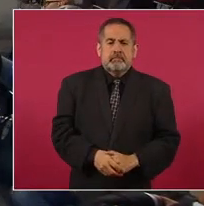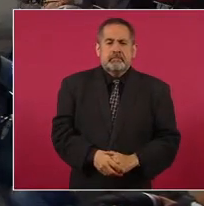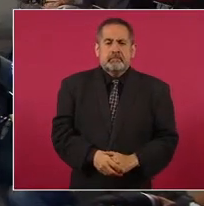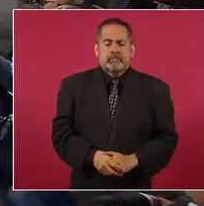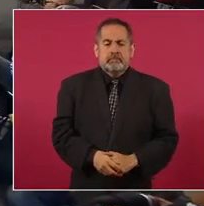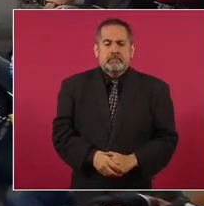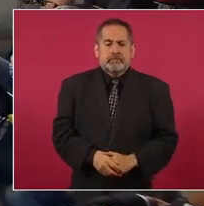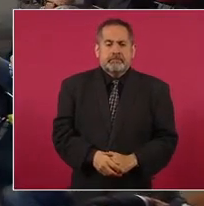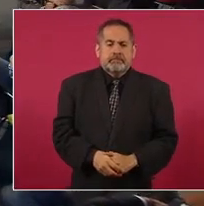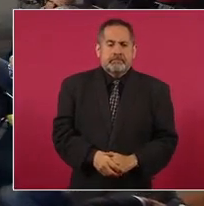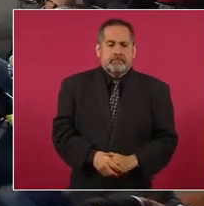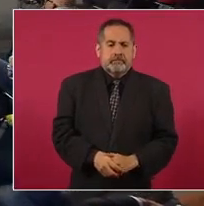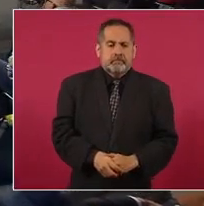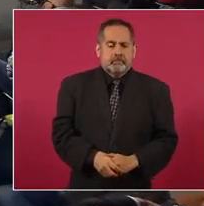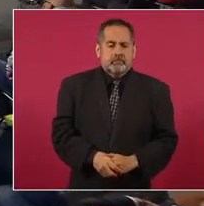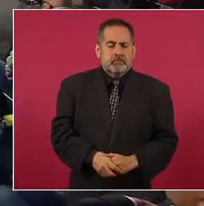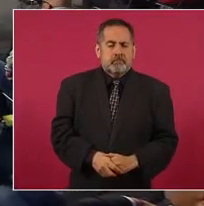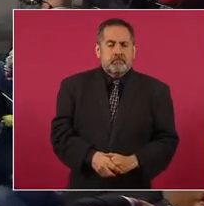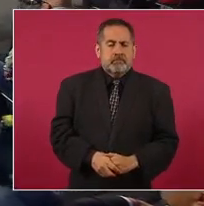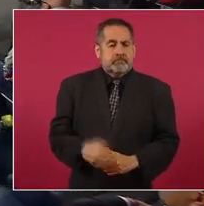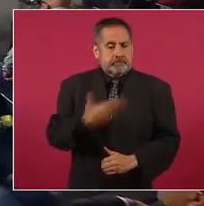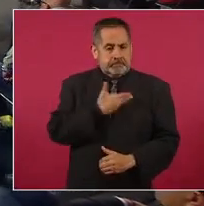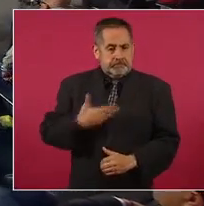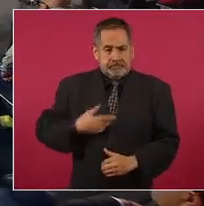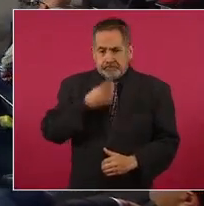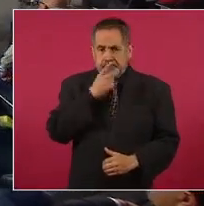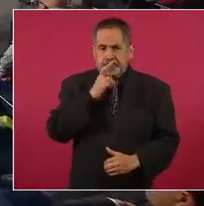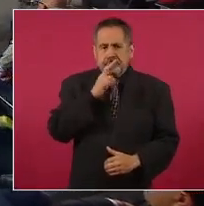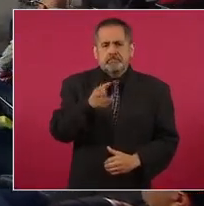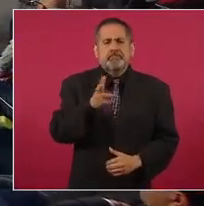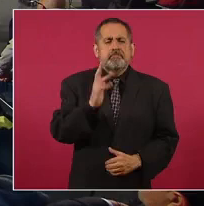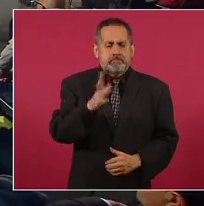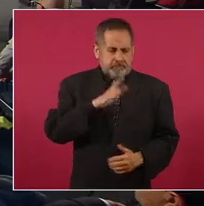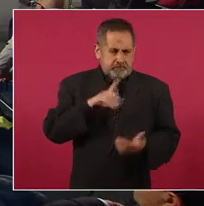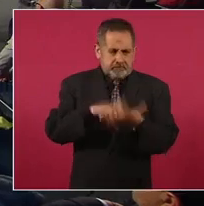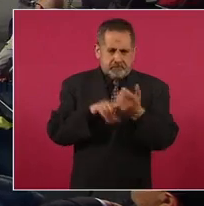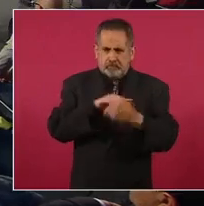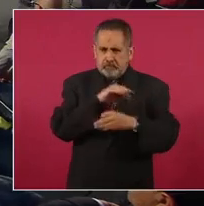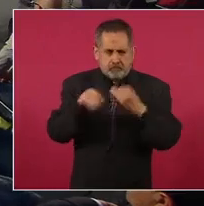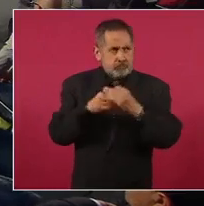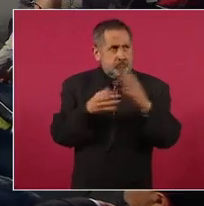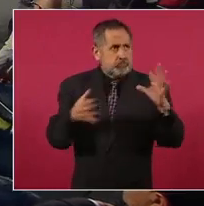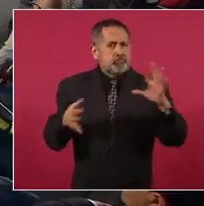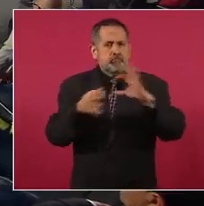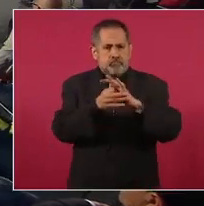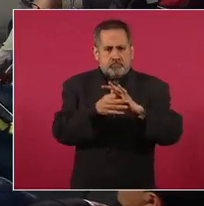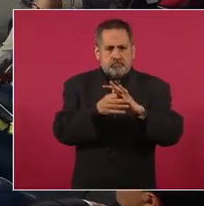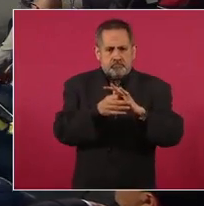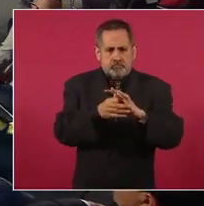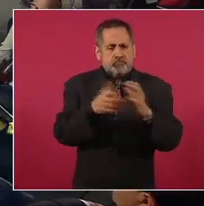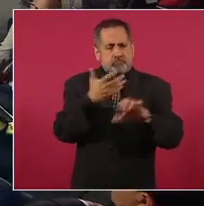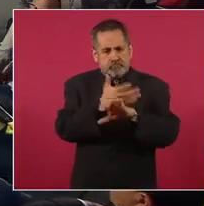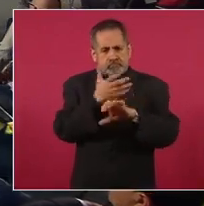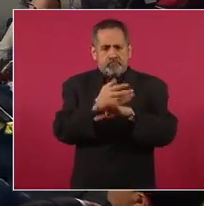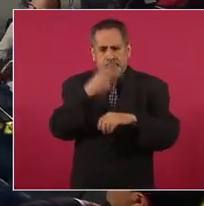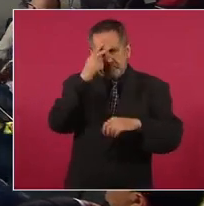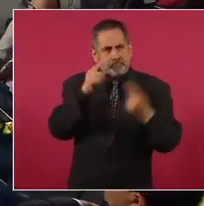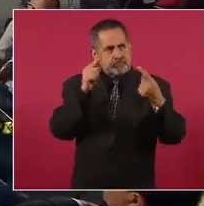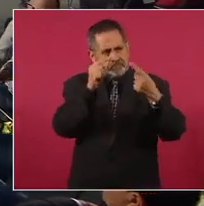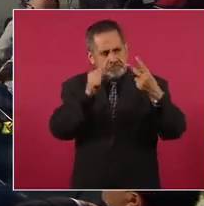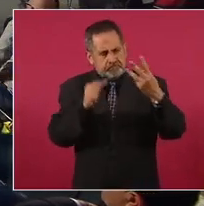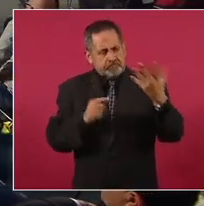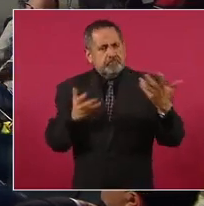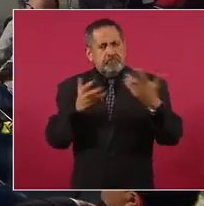hay colaboración en todos los terrenos con